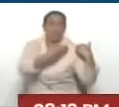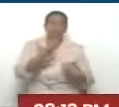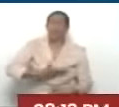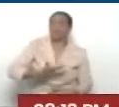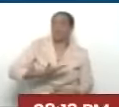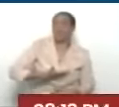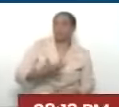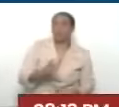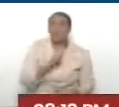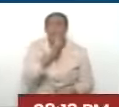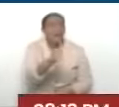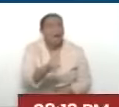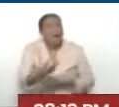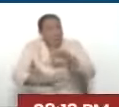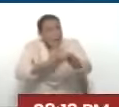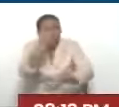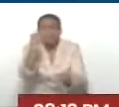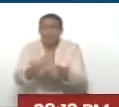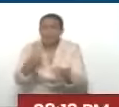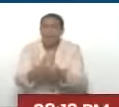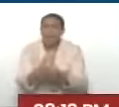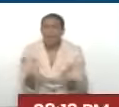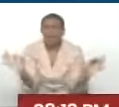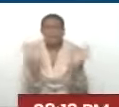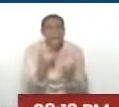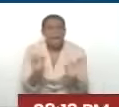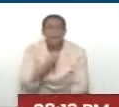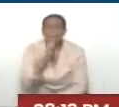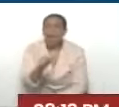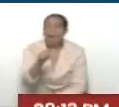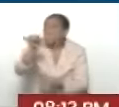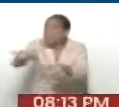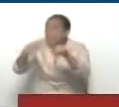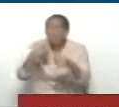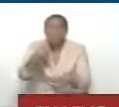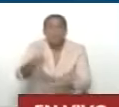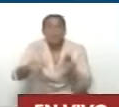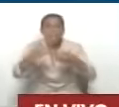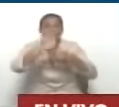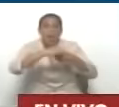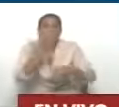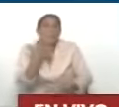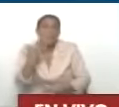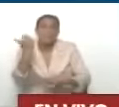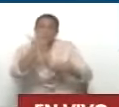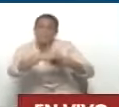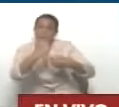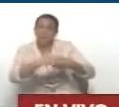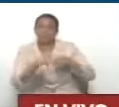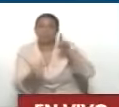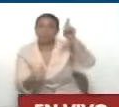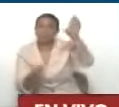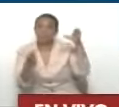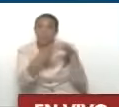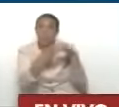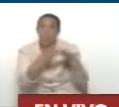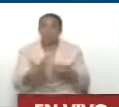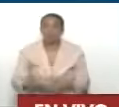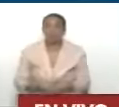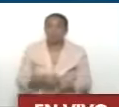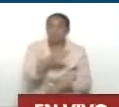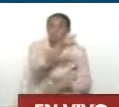gobernador, son malos. Sino que lo dijo la gente de Maracaibo, ¿ah? O de San